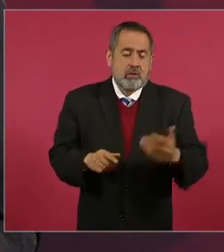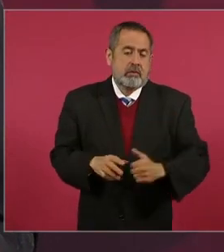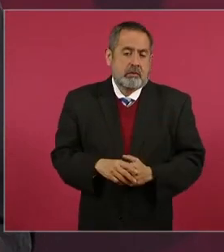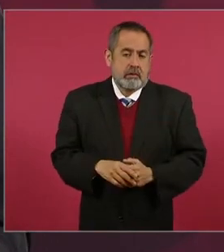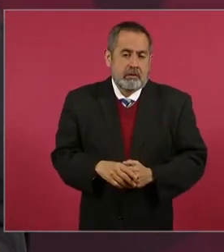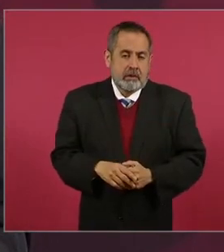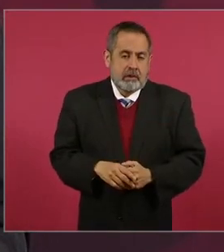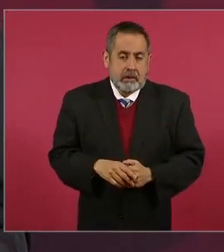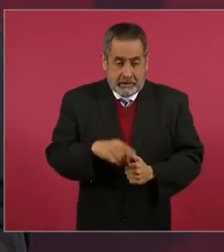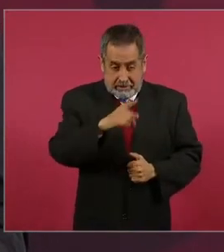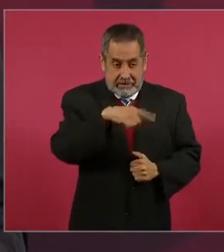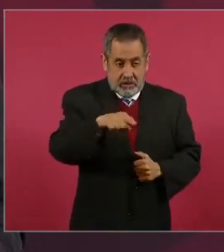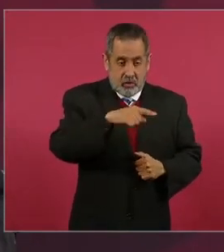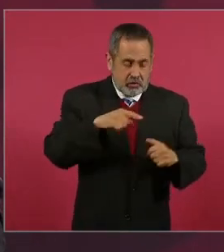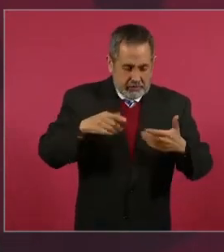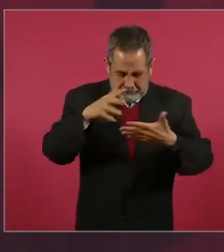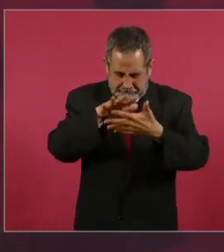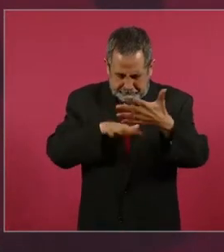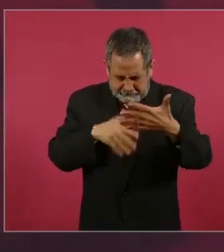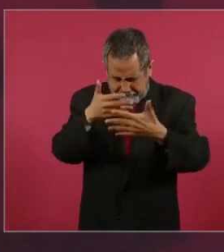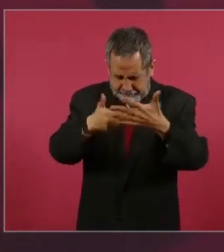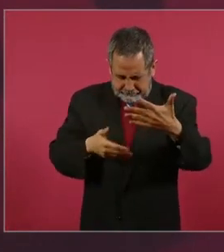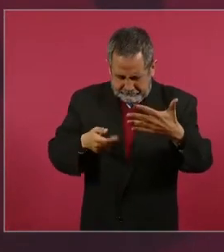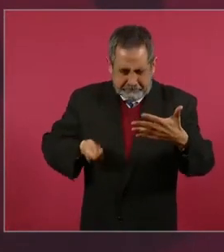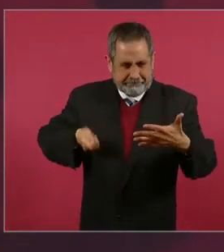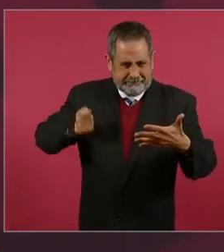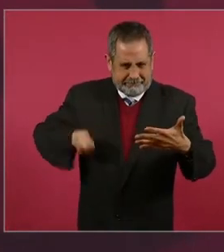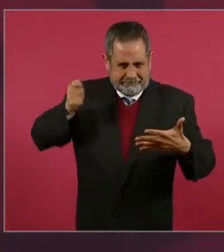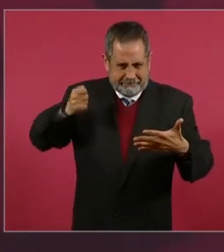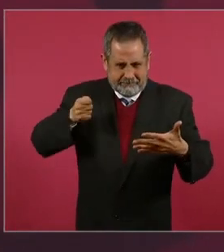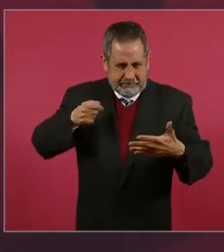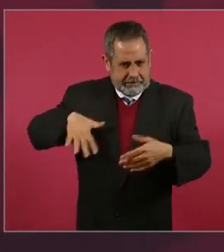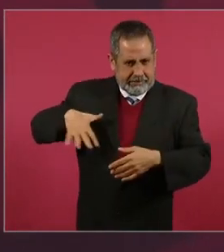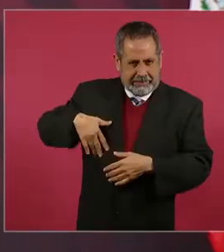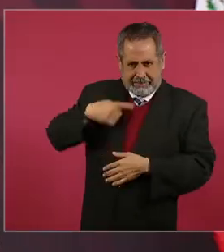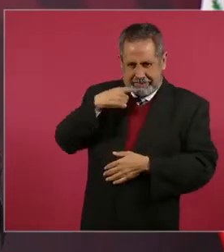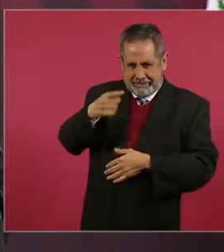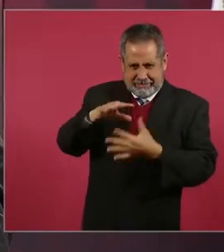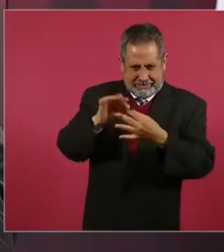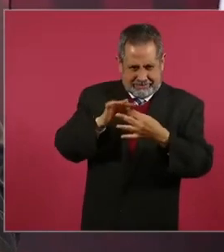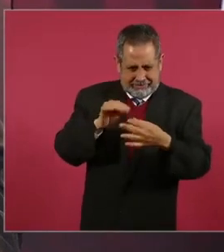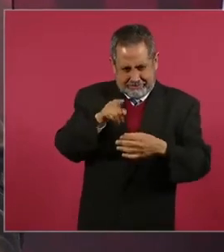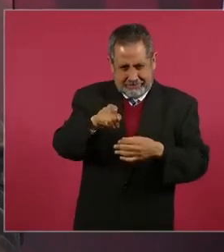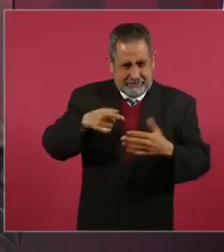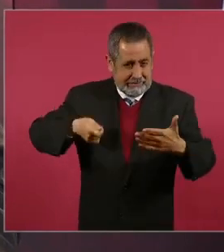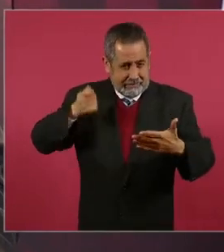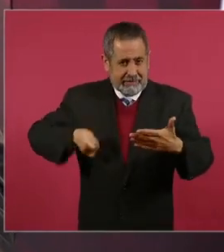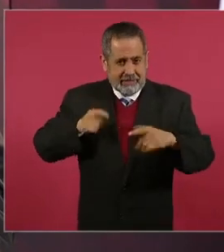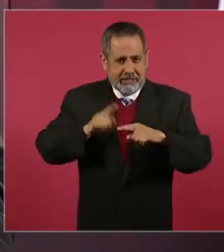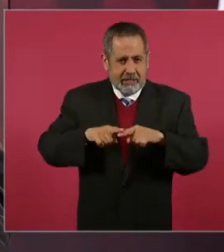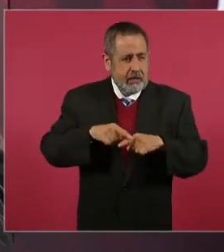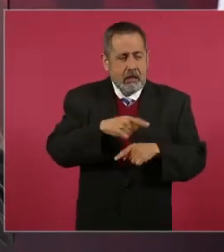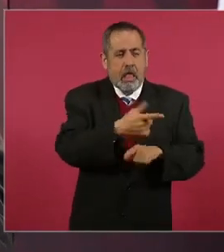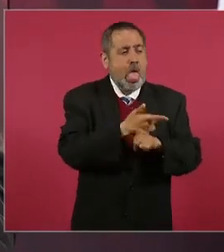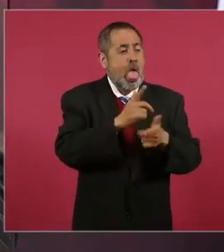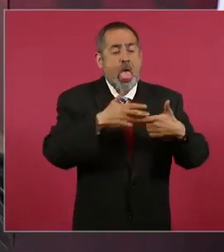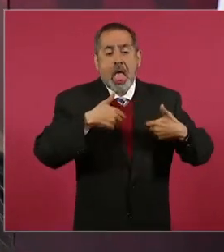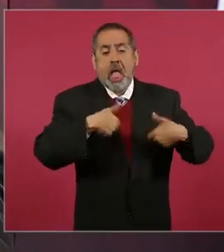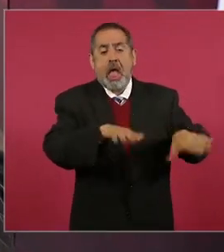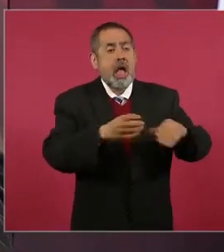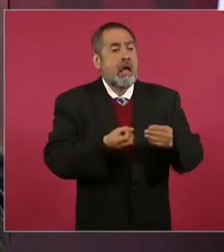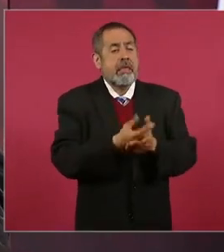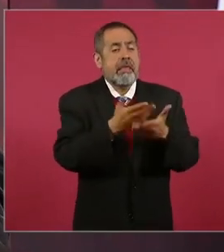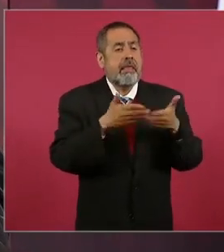Y los que hicieron esa sentencia, a la que estoy haciendo referencia, que dejó en libertad a quienes